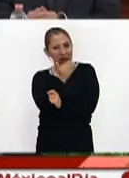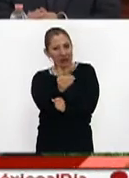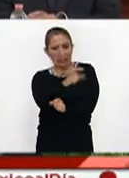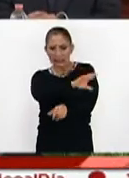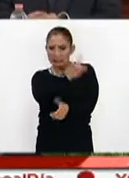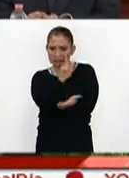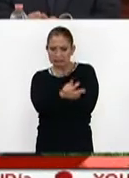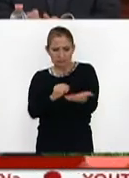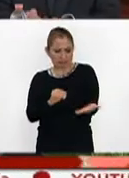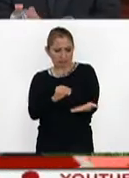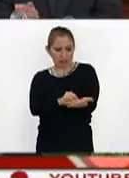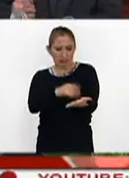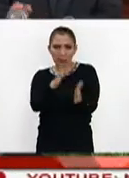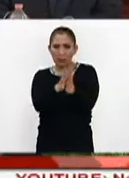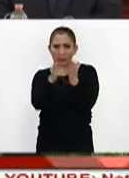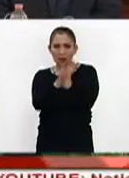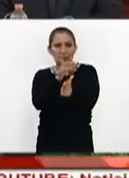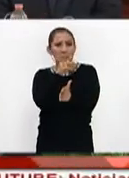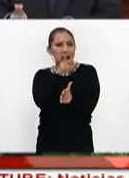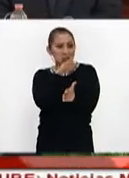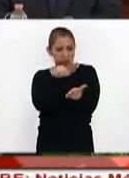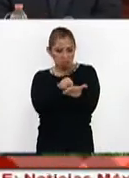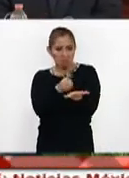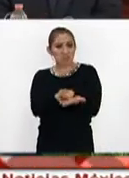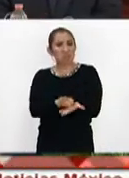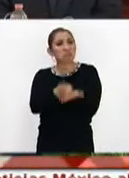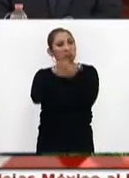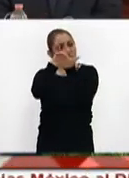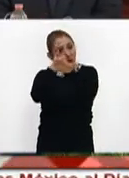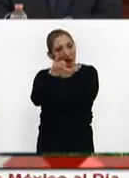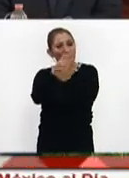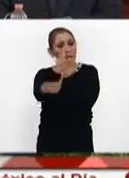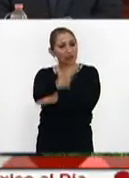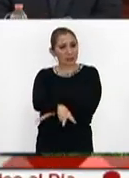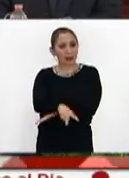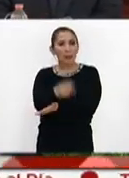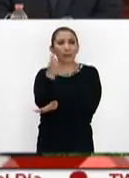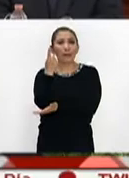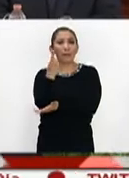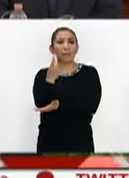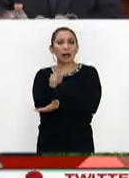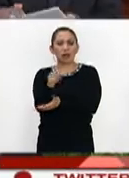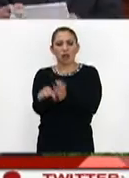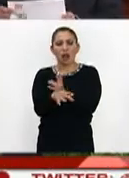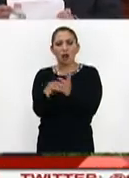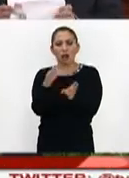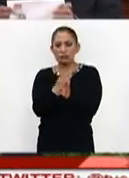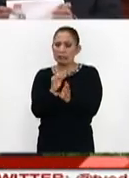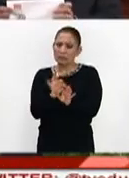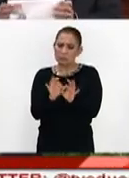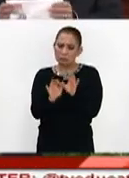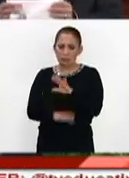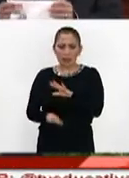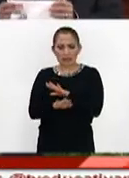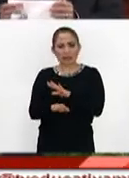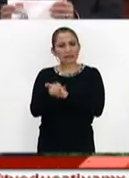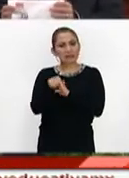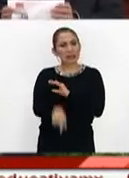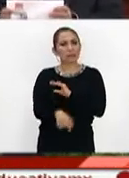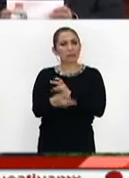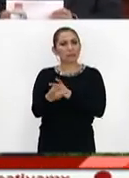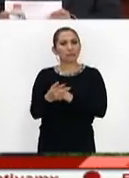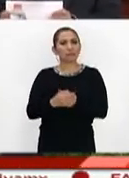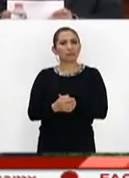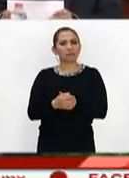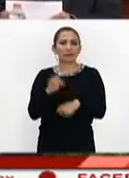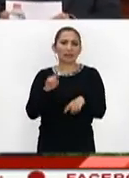legal a esta participación contribuye sin duda alguna a uno de los elementos centrales de los cuales en buena